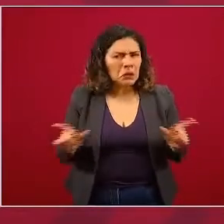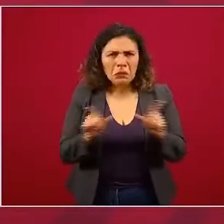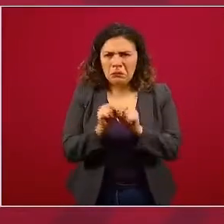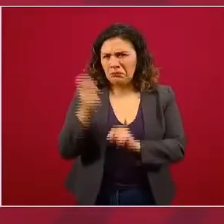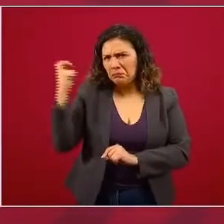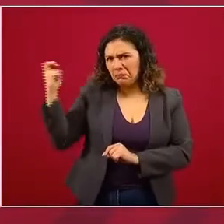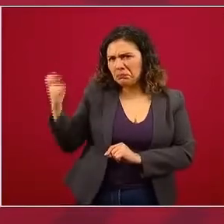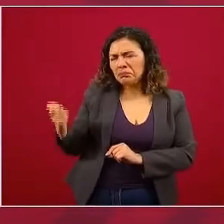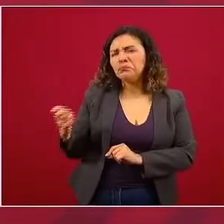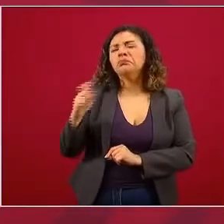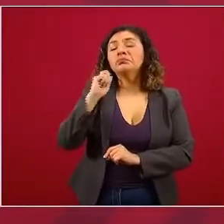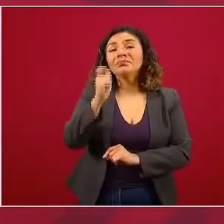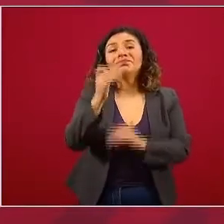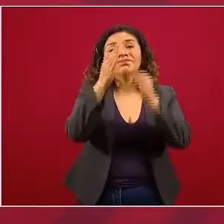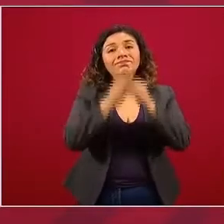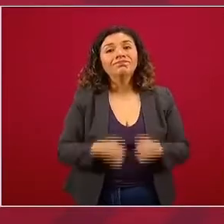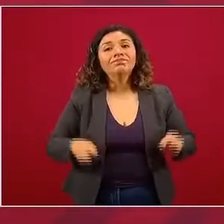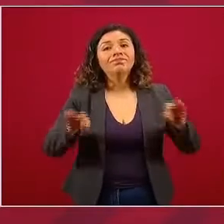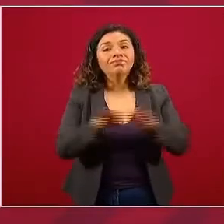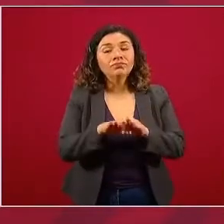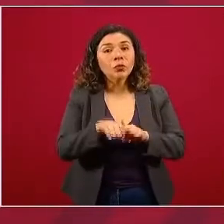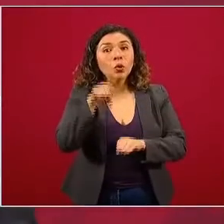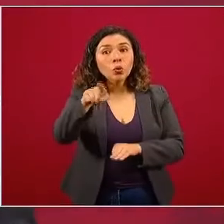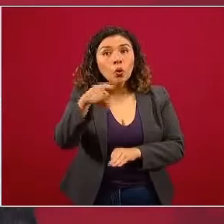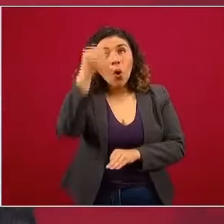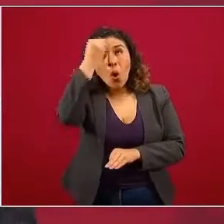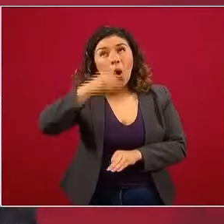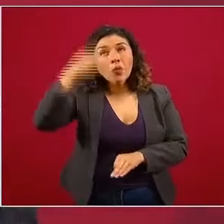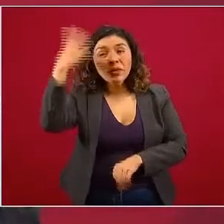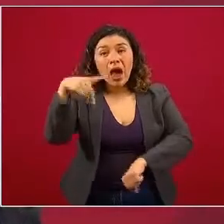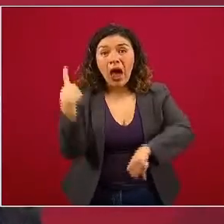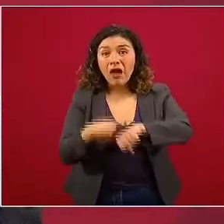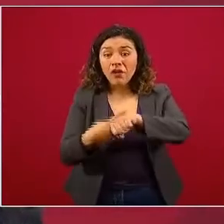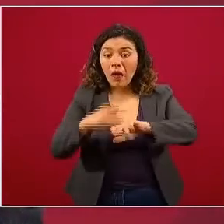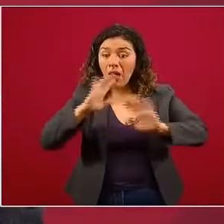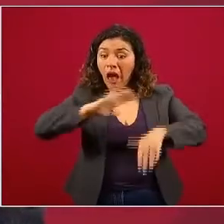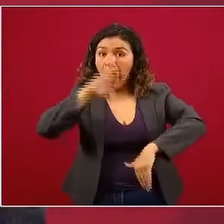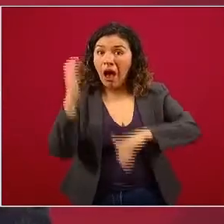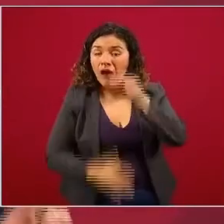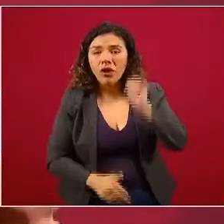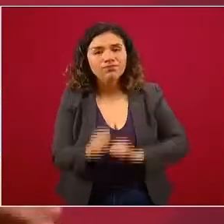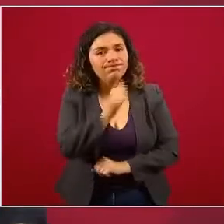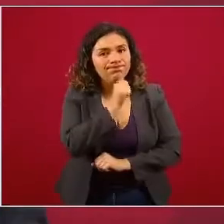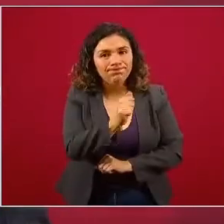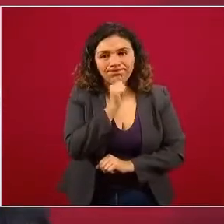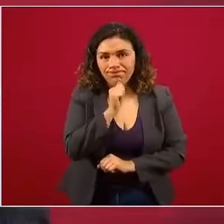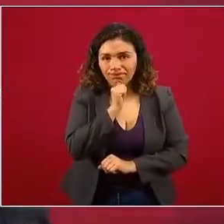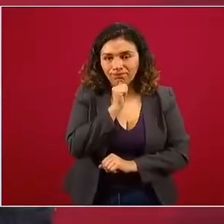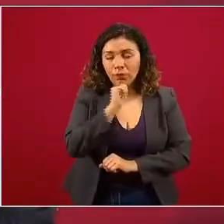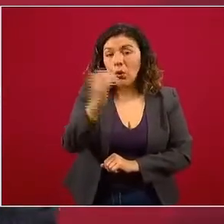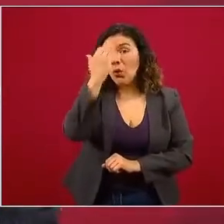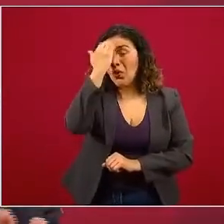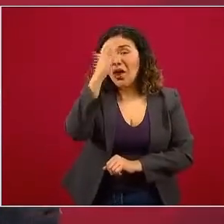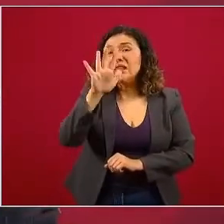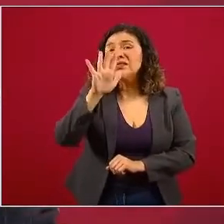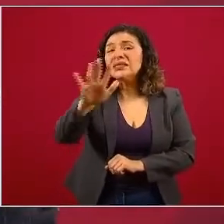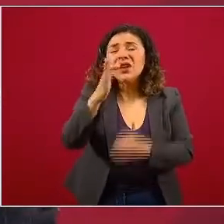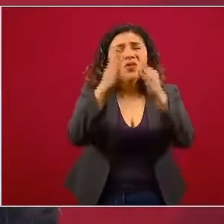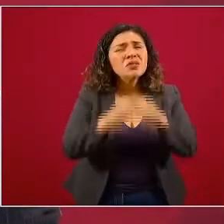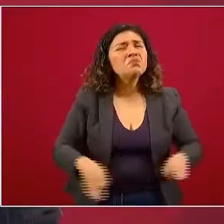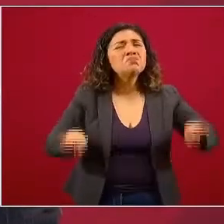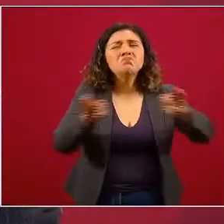resumen, es importante no perder de vista que la epidemia no se ha acabado, conocer las 5